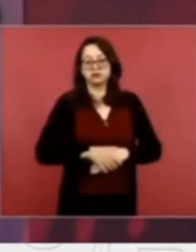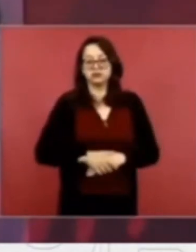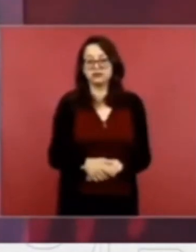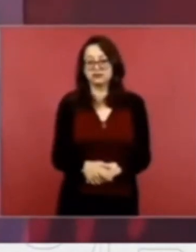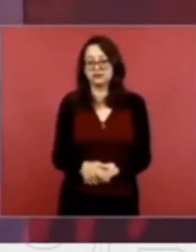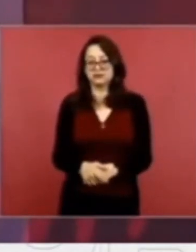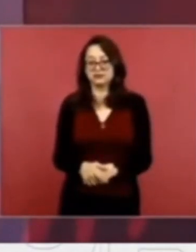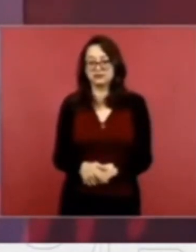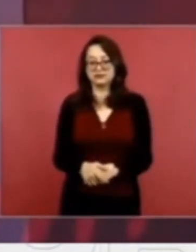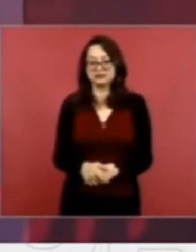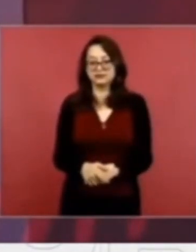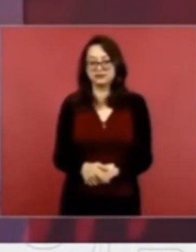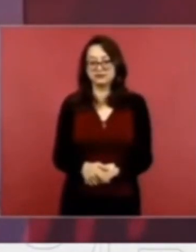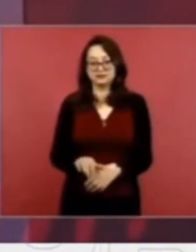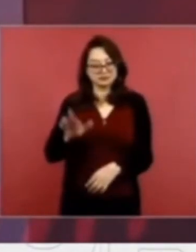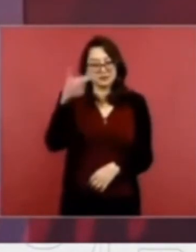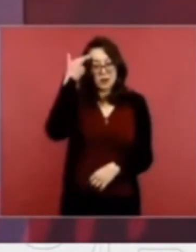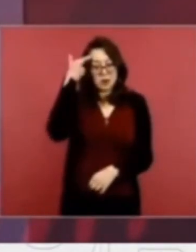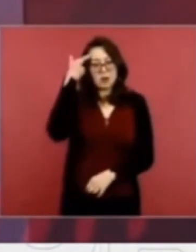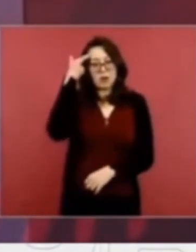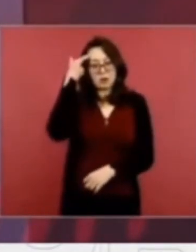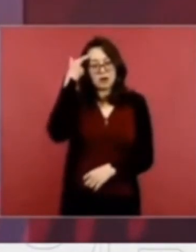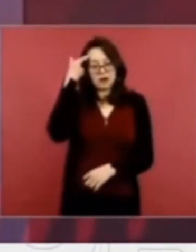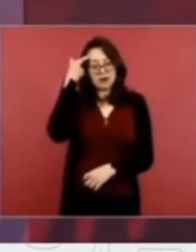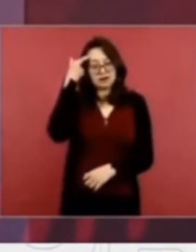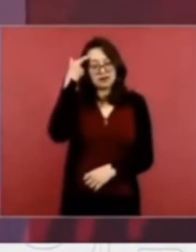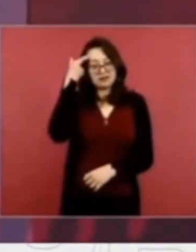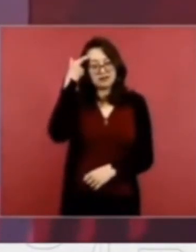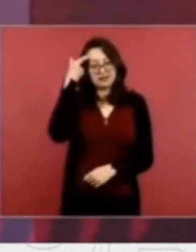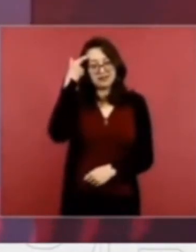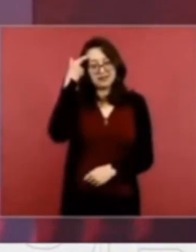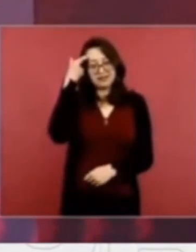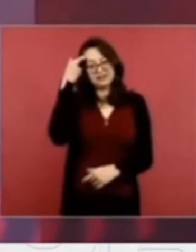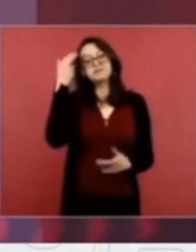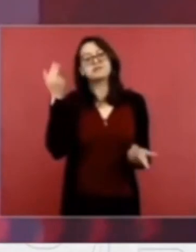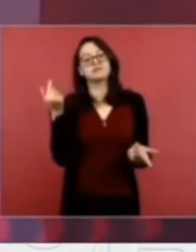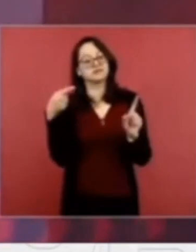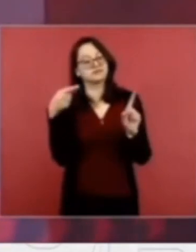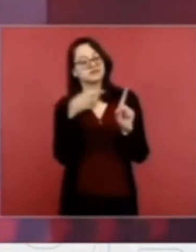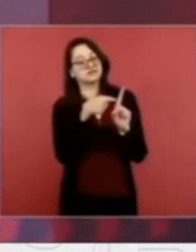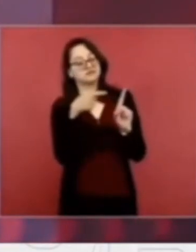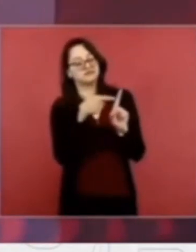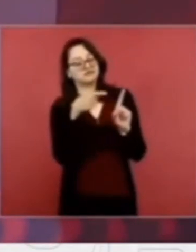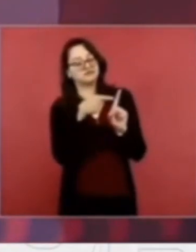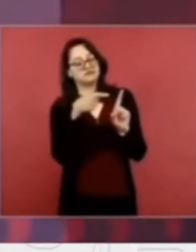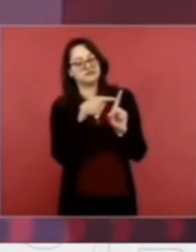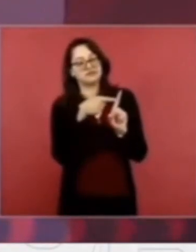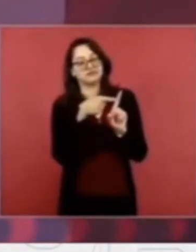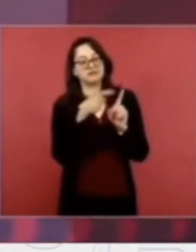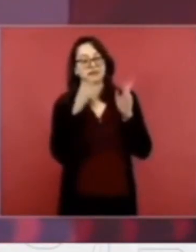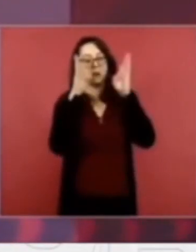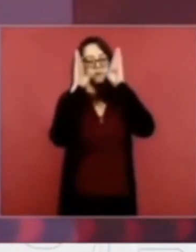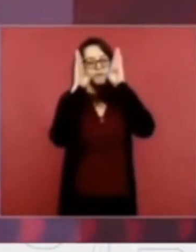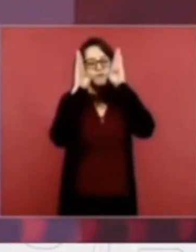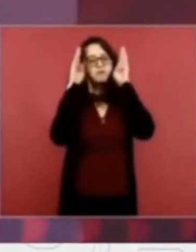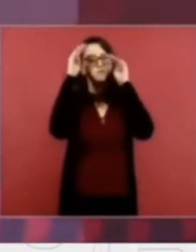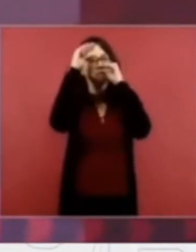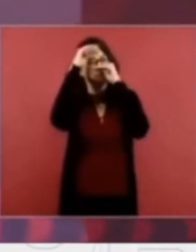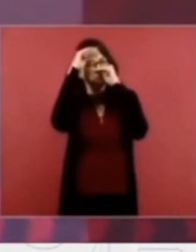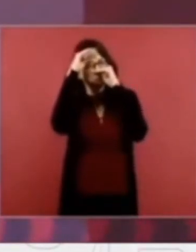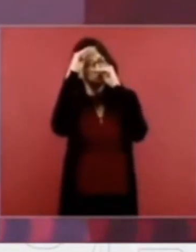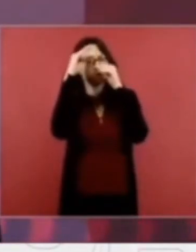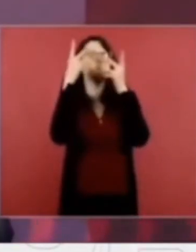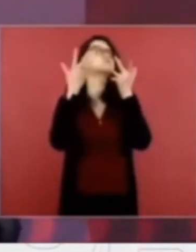Porque, de acuerdo a su mentalidad, su pensamiento conservador